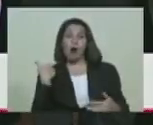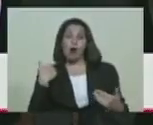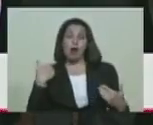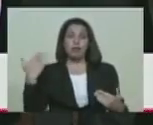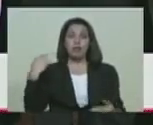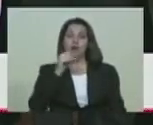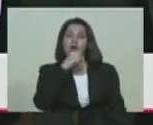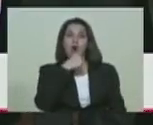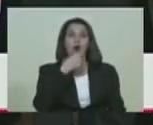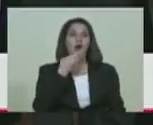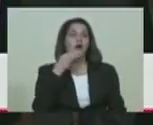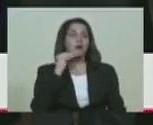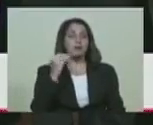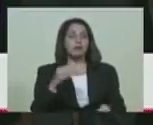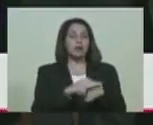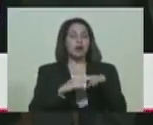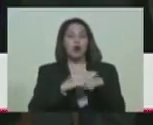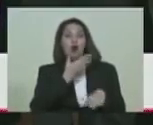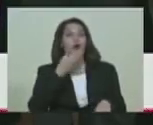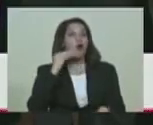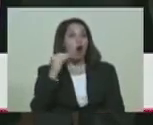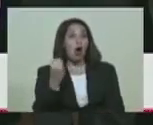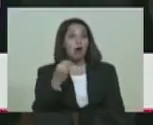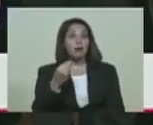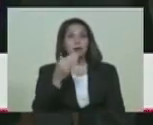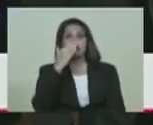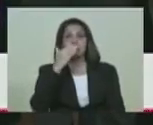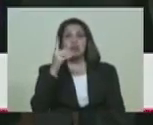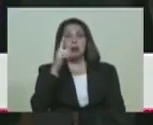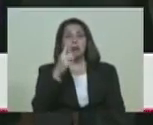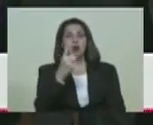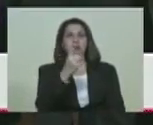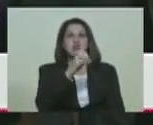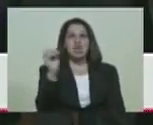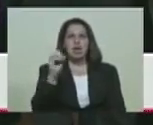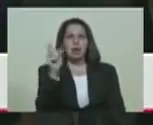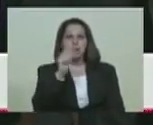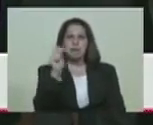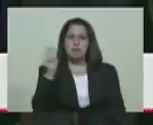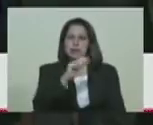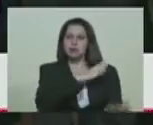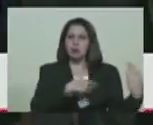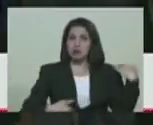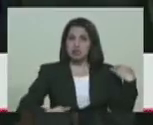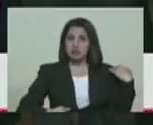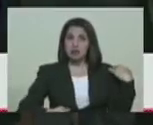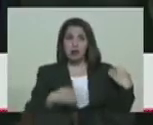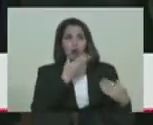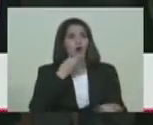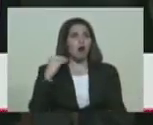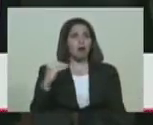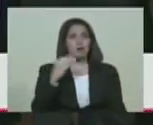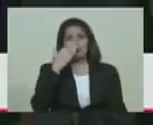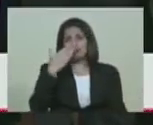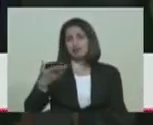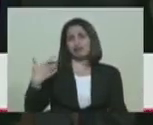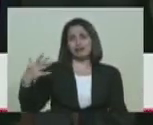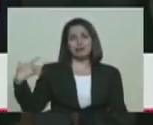que todavía inocente, no había cumplido ni 10 meses como presidente de la República, ese muchacho se quedó